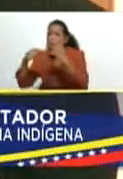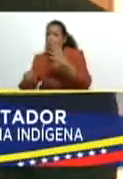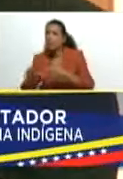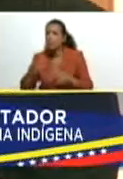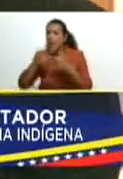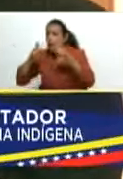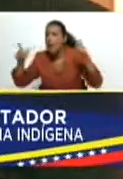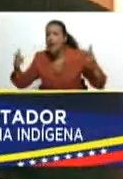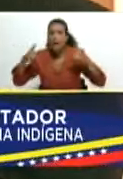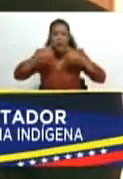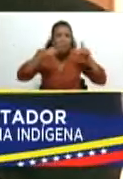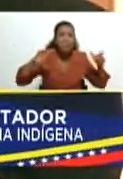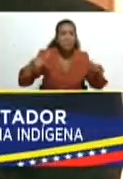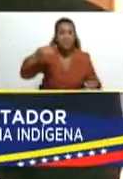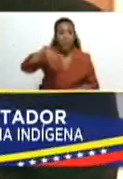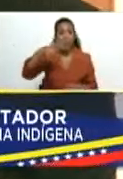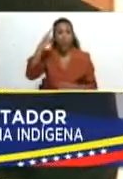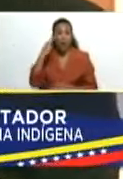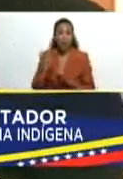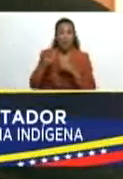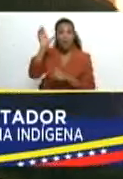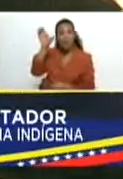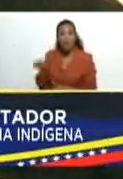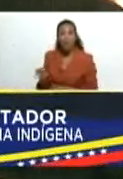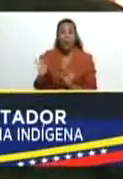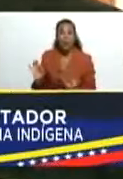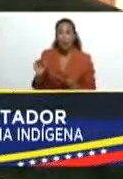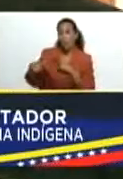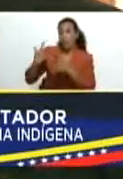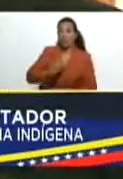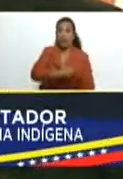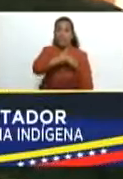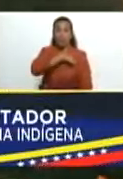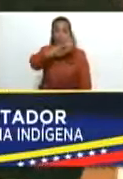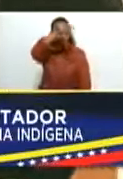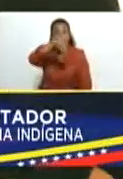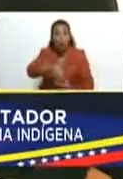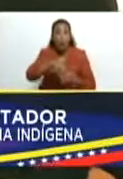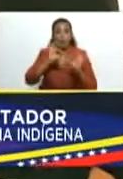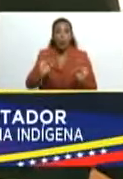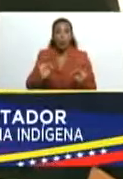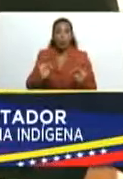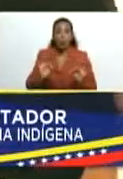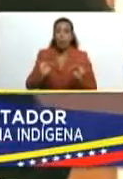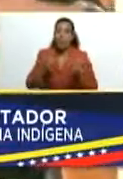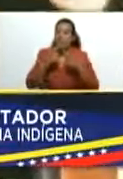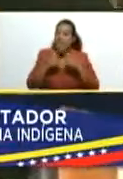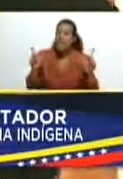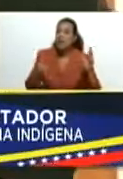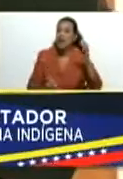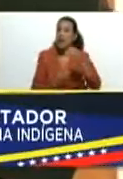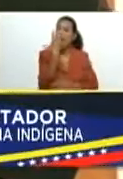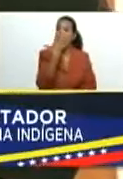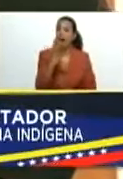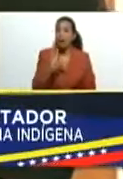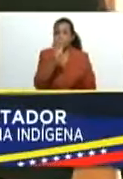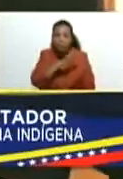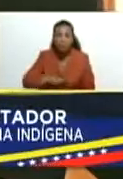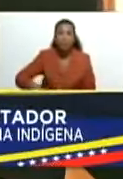entonces, desde aquí, desde la Casa del Libertador, que también en un tiempo fue español, hasta que se emancipó y creó esta